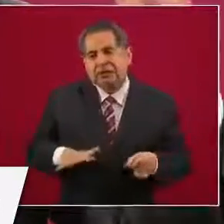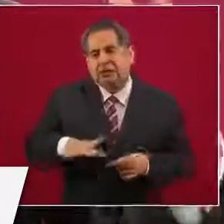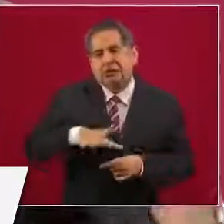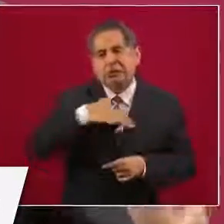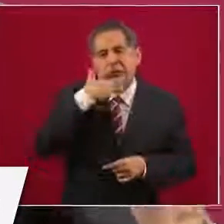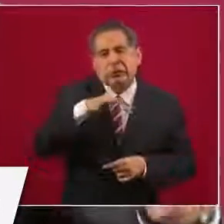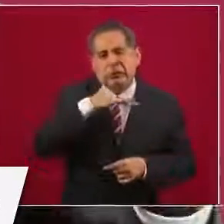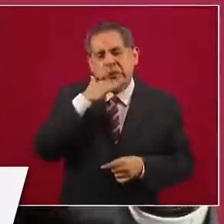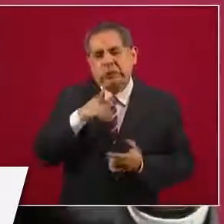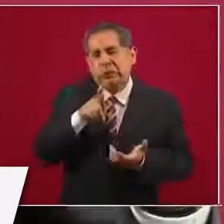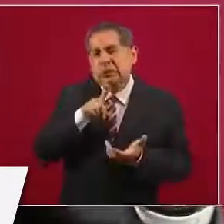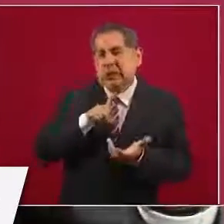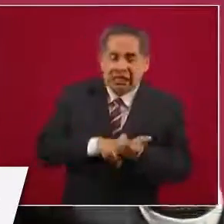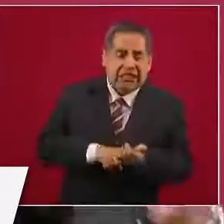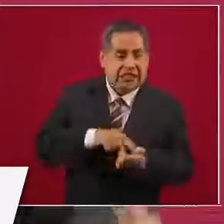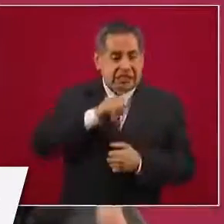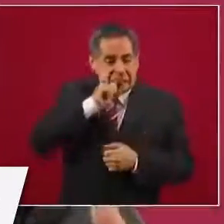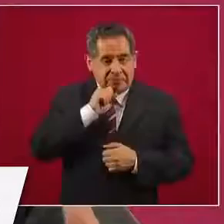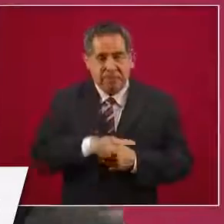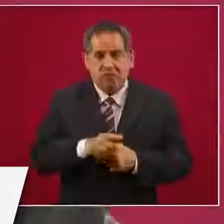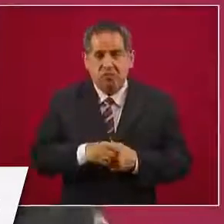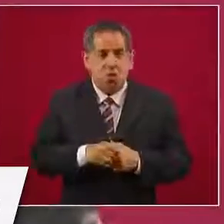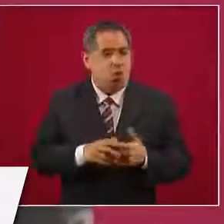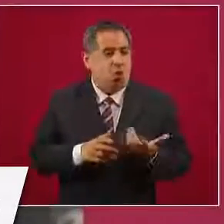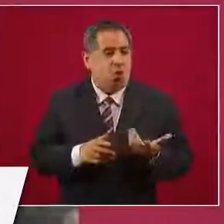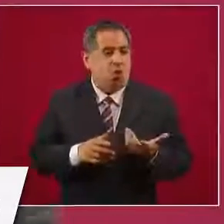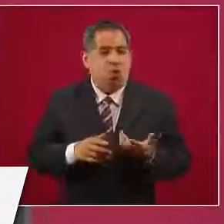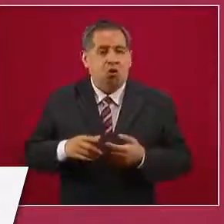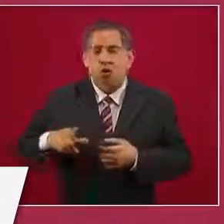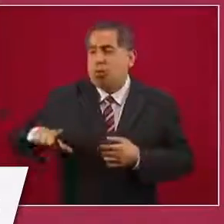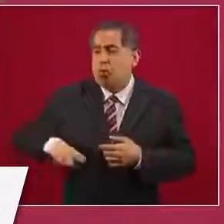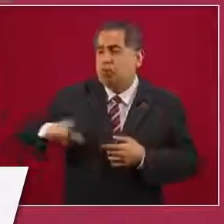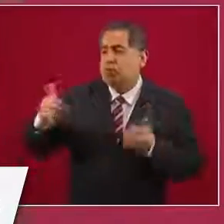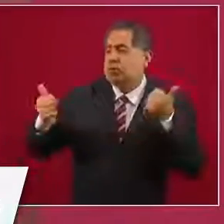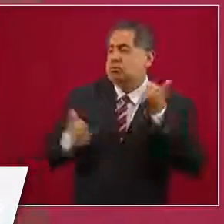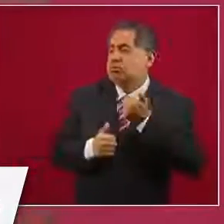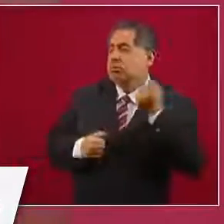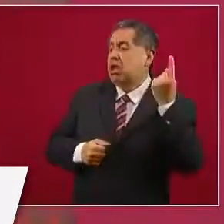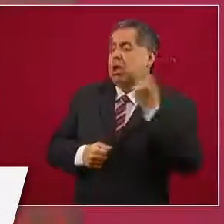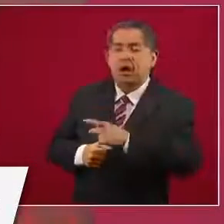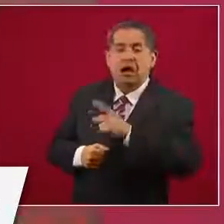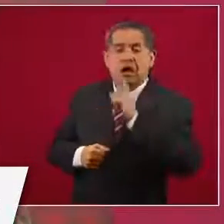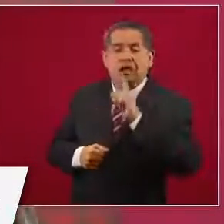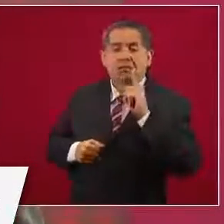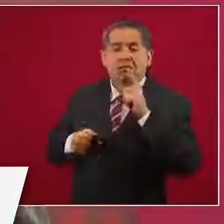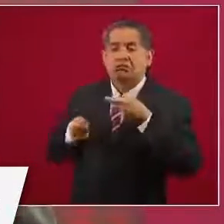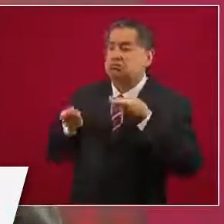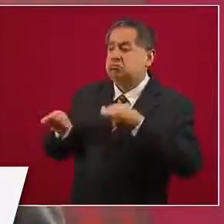que imperaba, tenían tomado el gobierno, y por el otro lado,